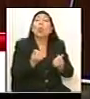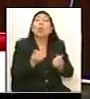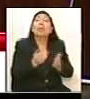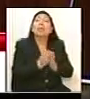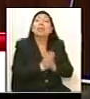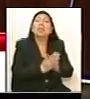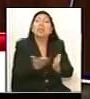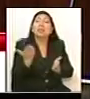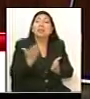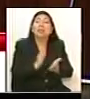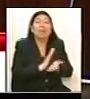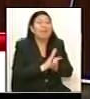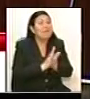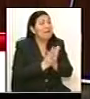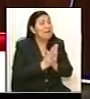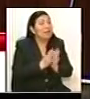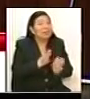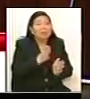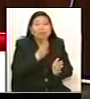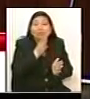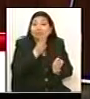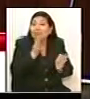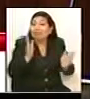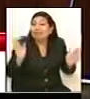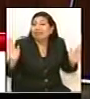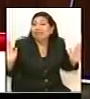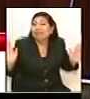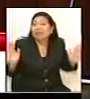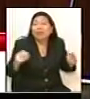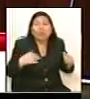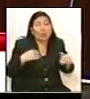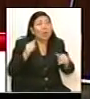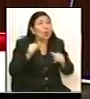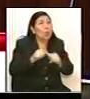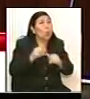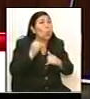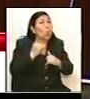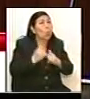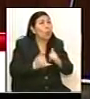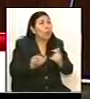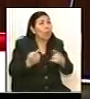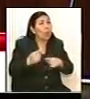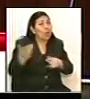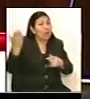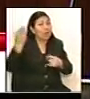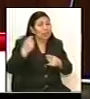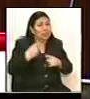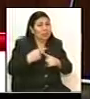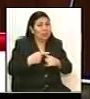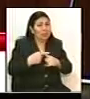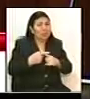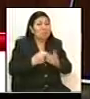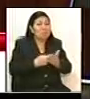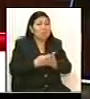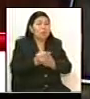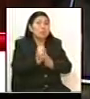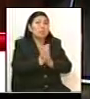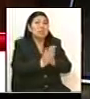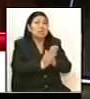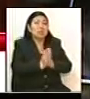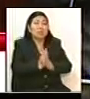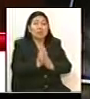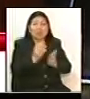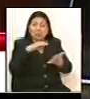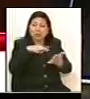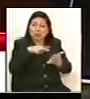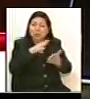beneficio ha traído? No lo sabemos. Yo recuerdo que la última vez que acá llegaron exoneraciones con costo-beneficio, con un